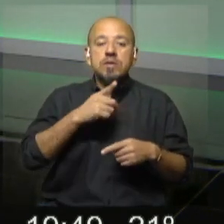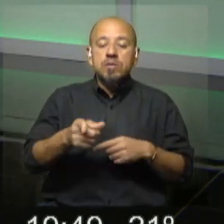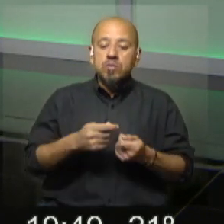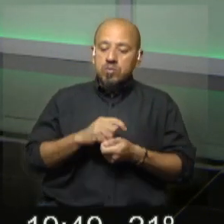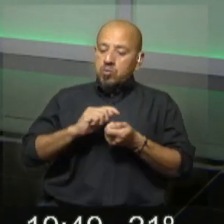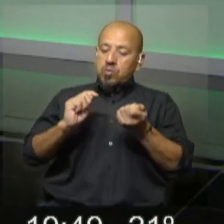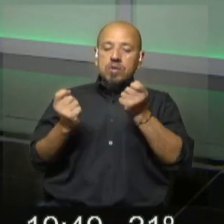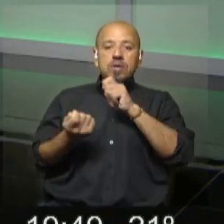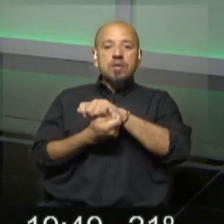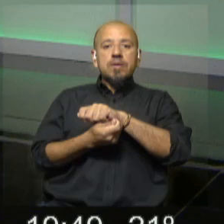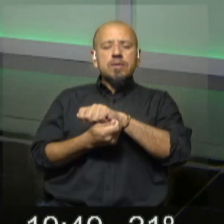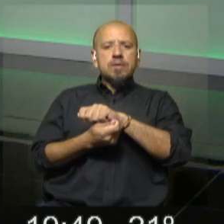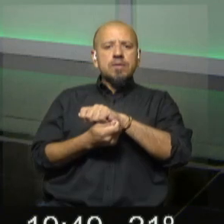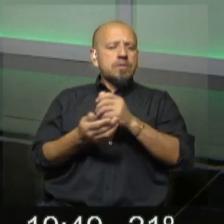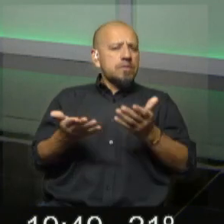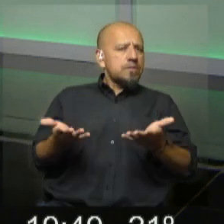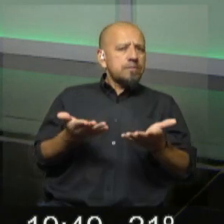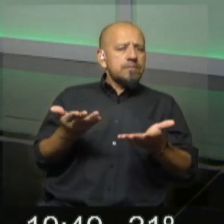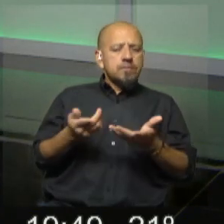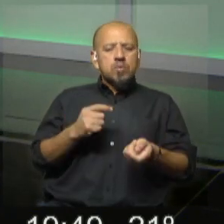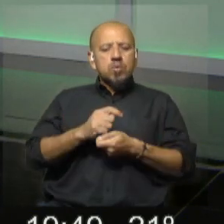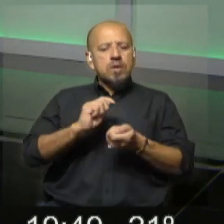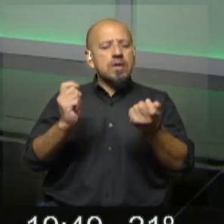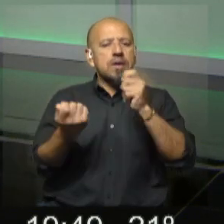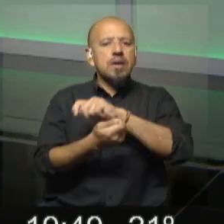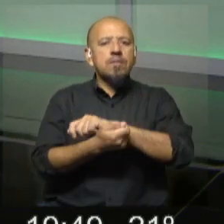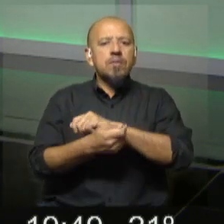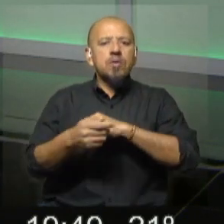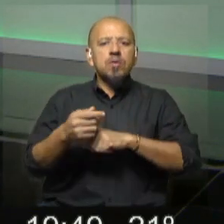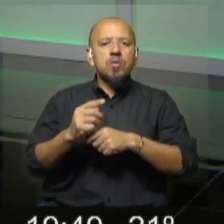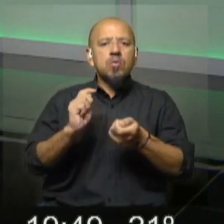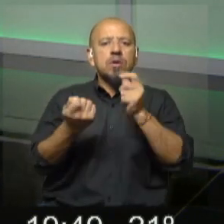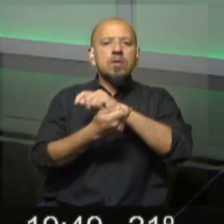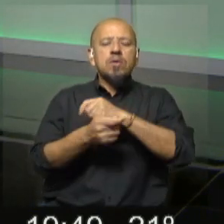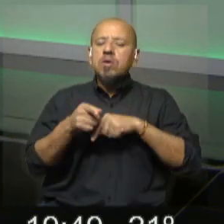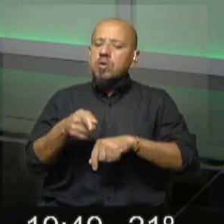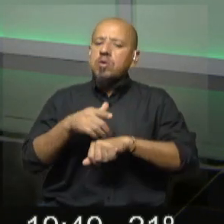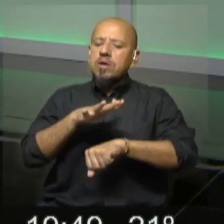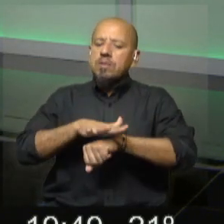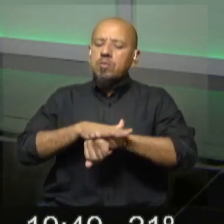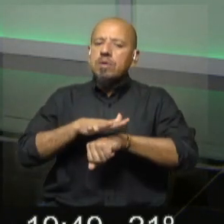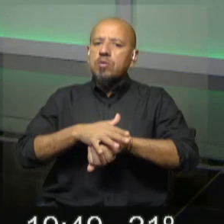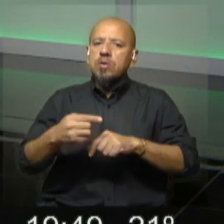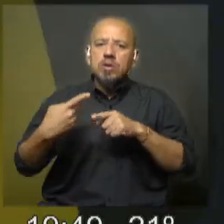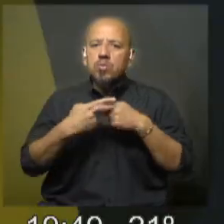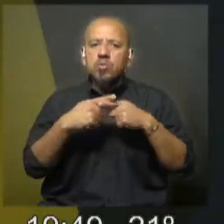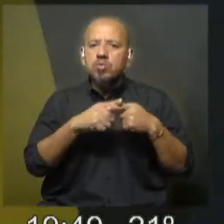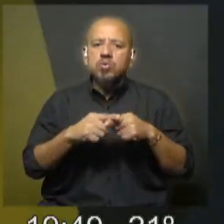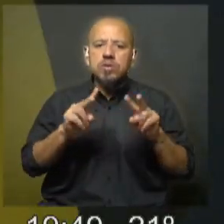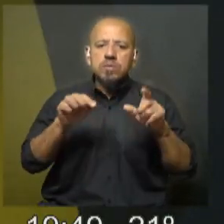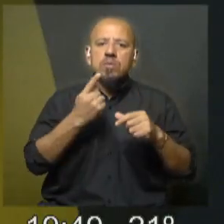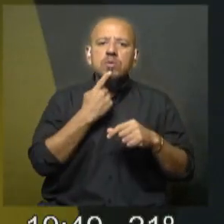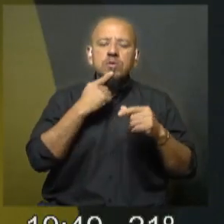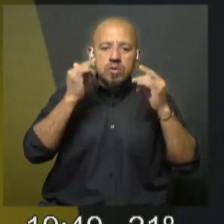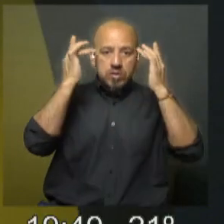cambio de momento, digamos, un cambio en el momento de la discusión sobre la política educativa y que